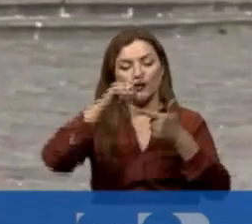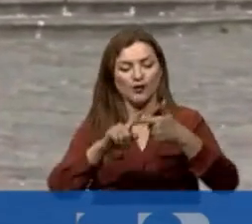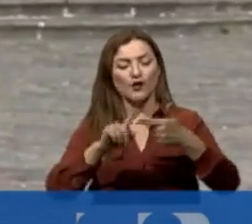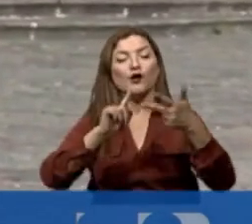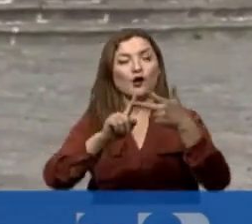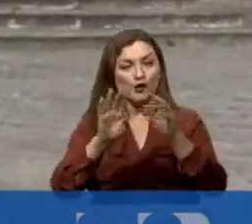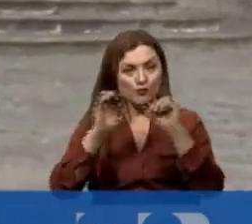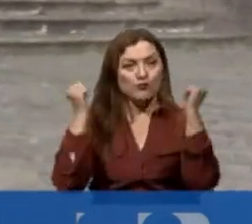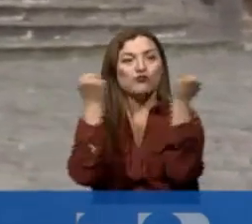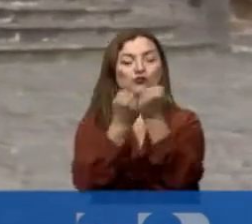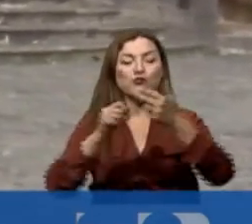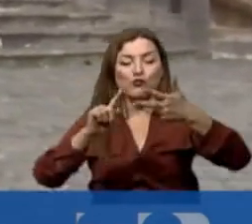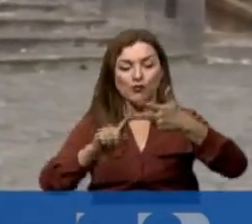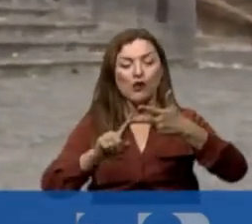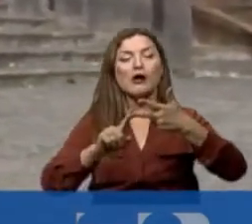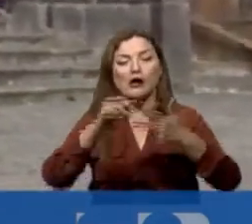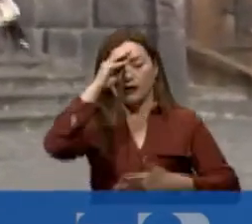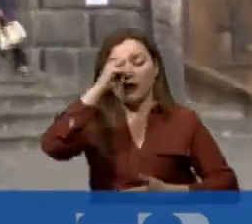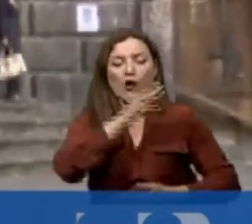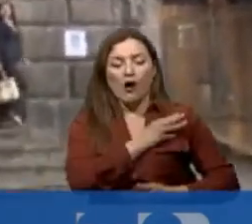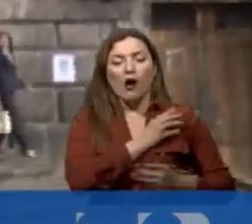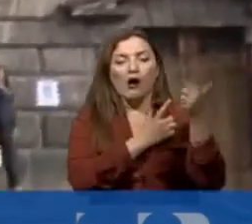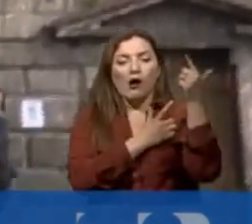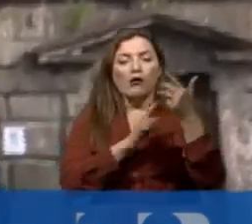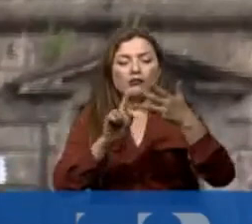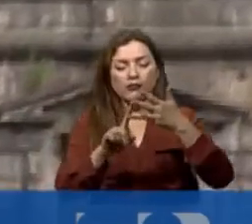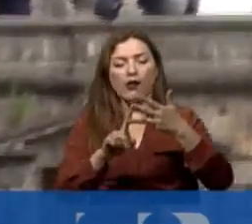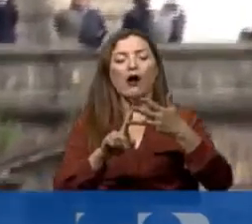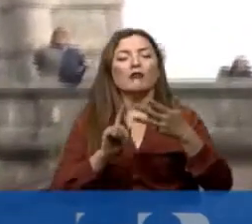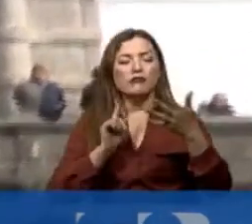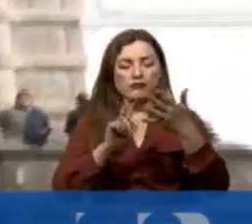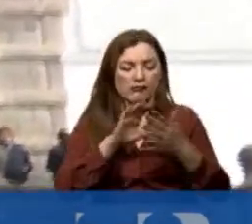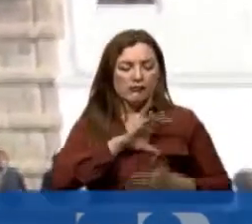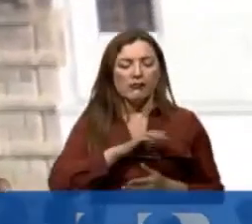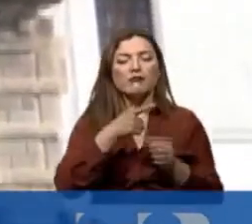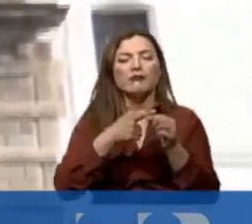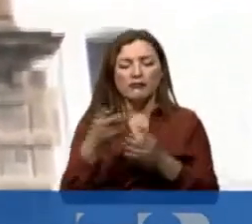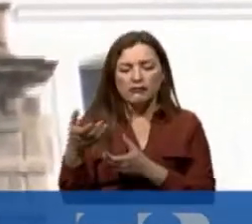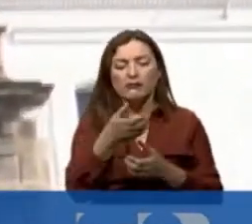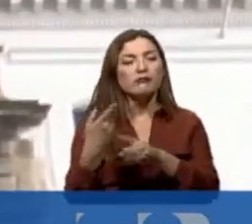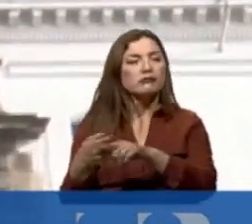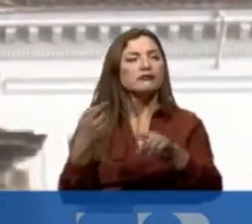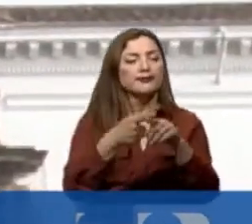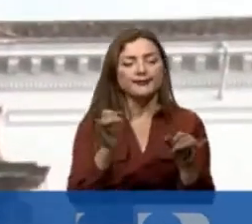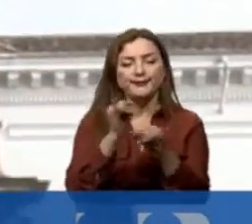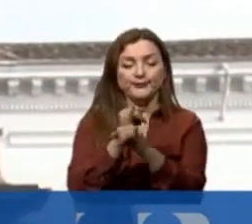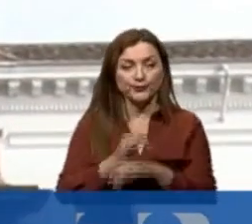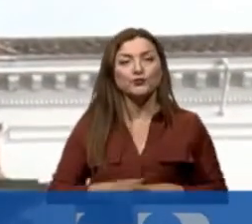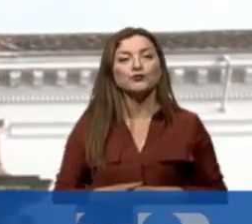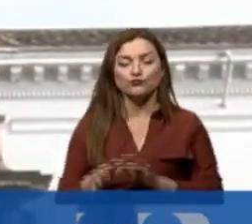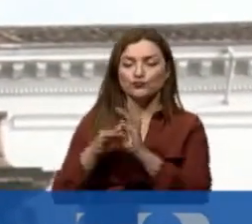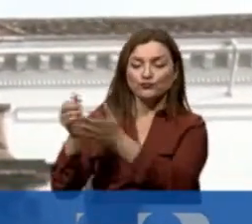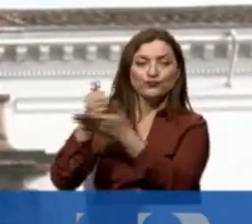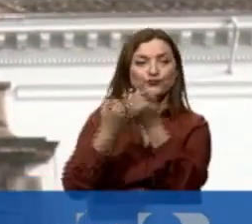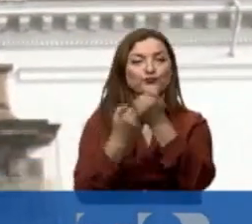de Inclusión Económica y Social, las Fuerzas Armadas, el municipio de Quito, los bomberos y algunas otras instituciones nos están